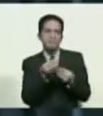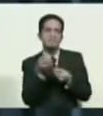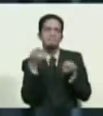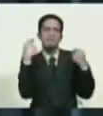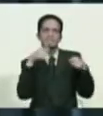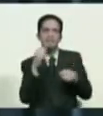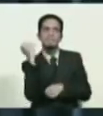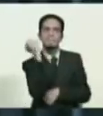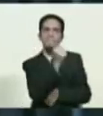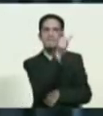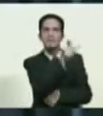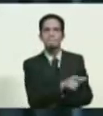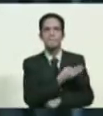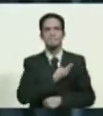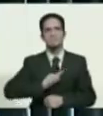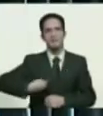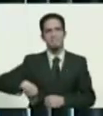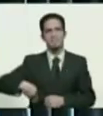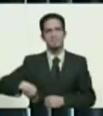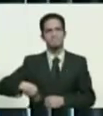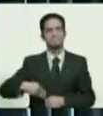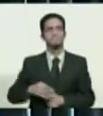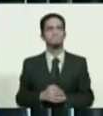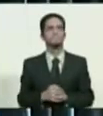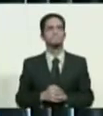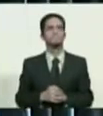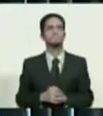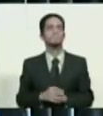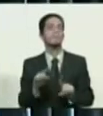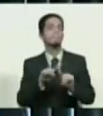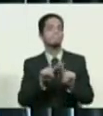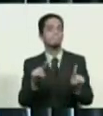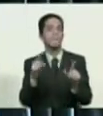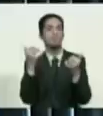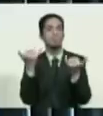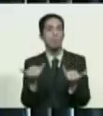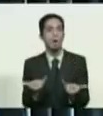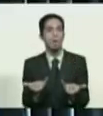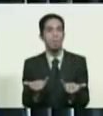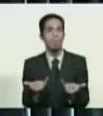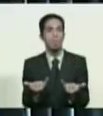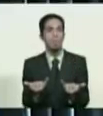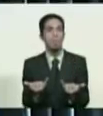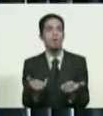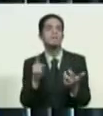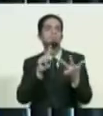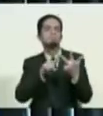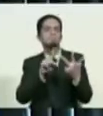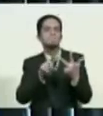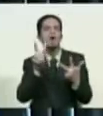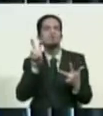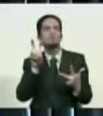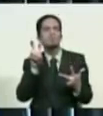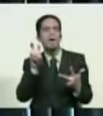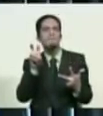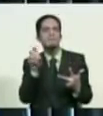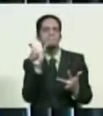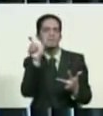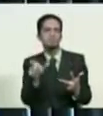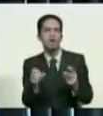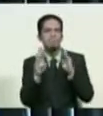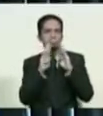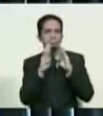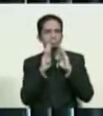frustración, pero ahora tenemos una nueva confesión que le